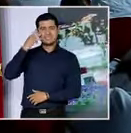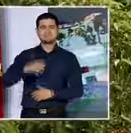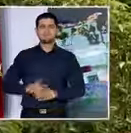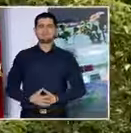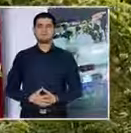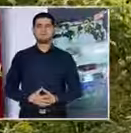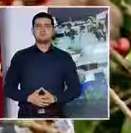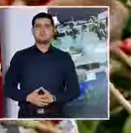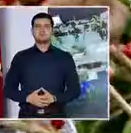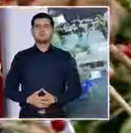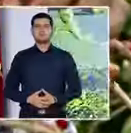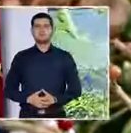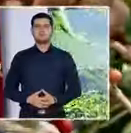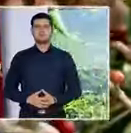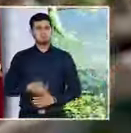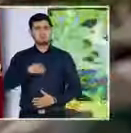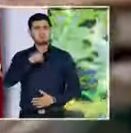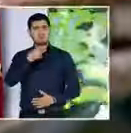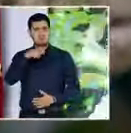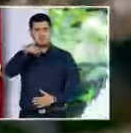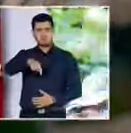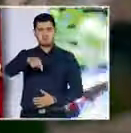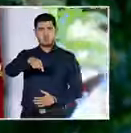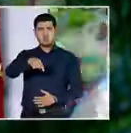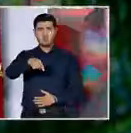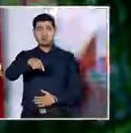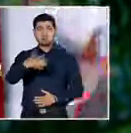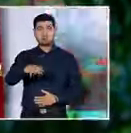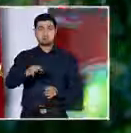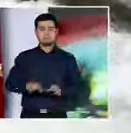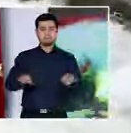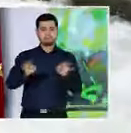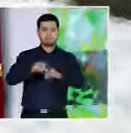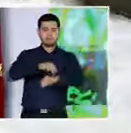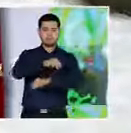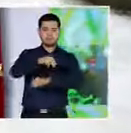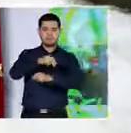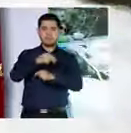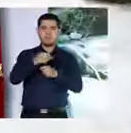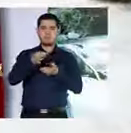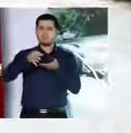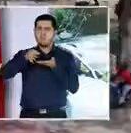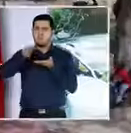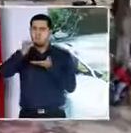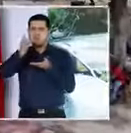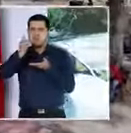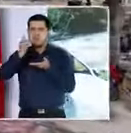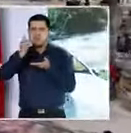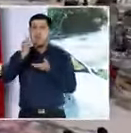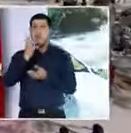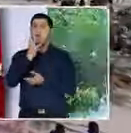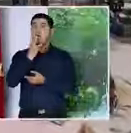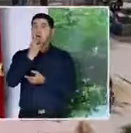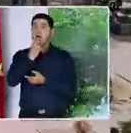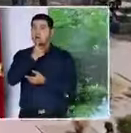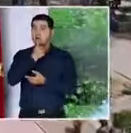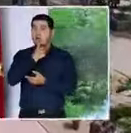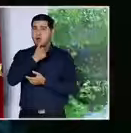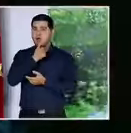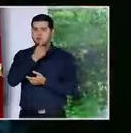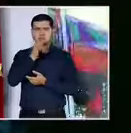Dicen que somos la cuna de también del café, del durazno y del agua, de grandes ilustres como el